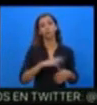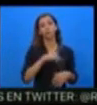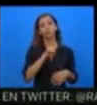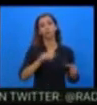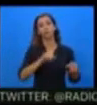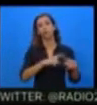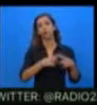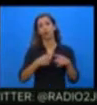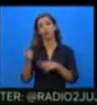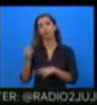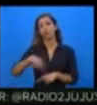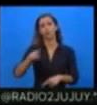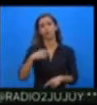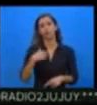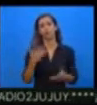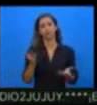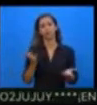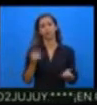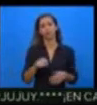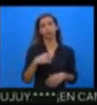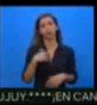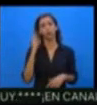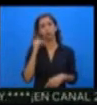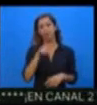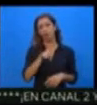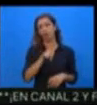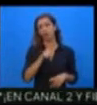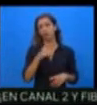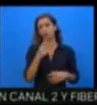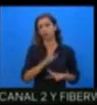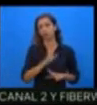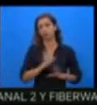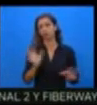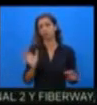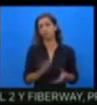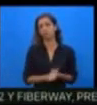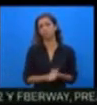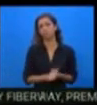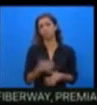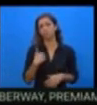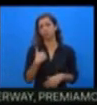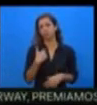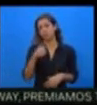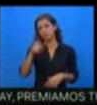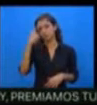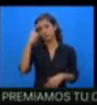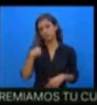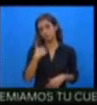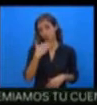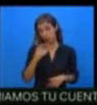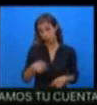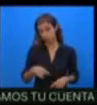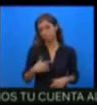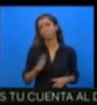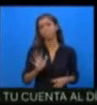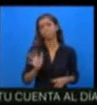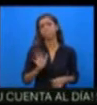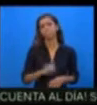existente en argentina a riesgo de ser considerado ingenuo permítanme proponerles